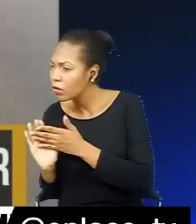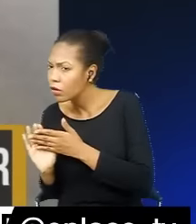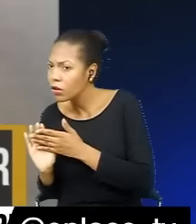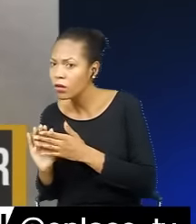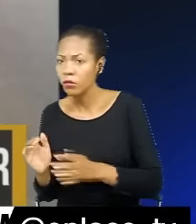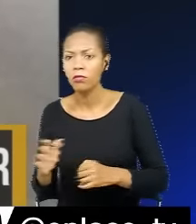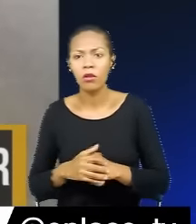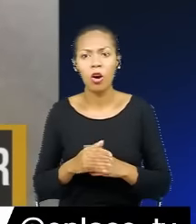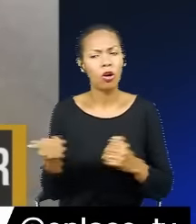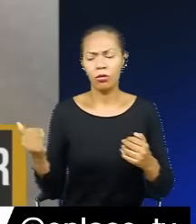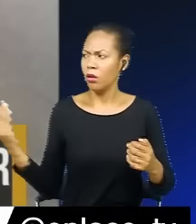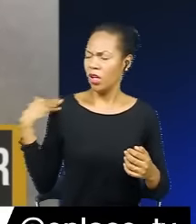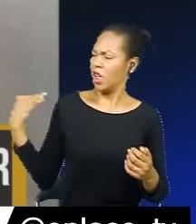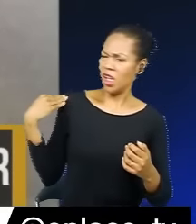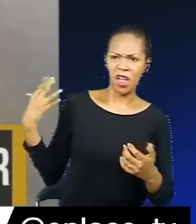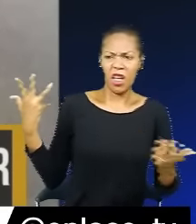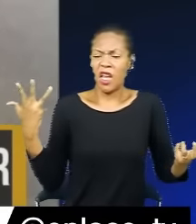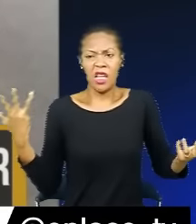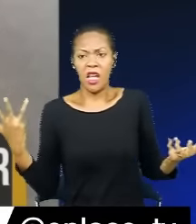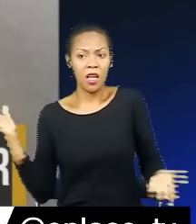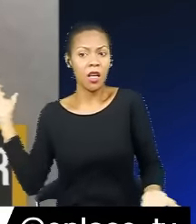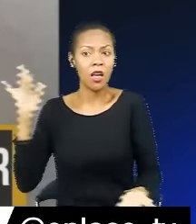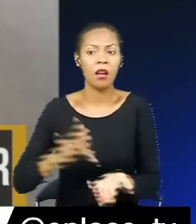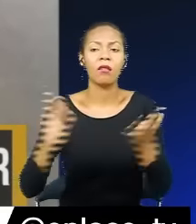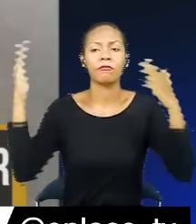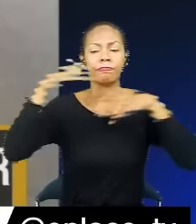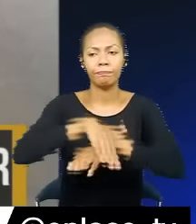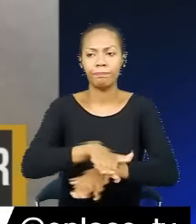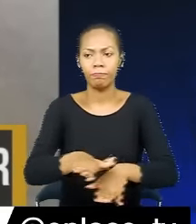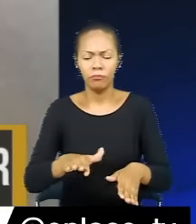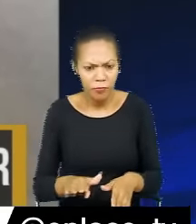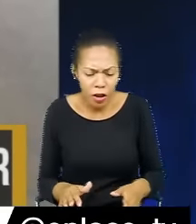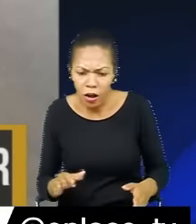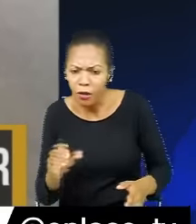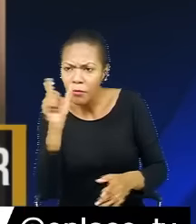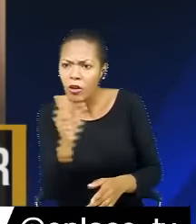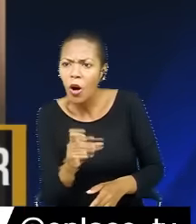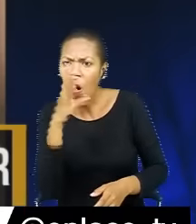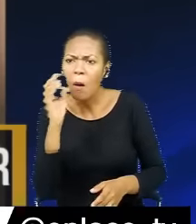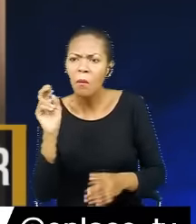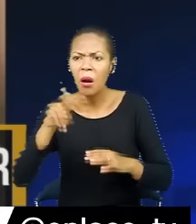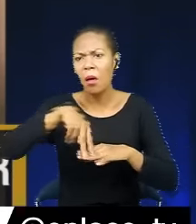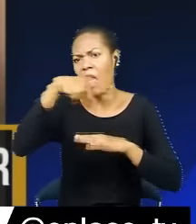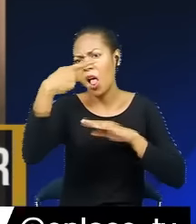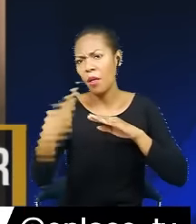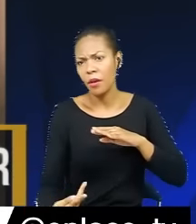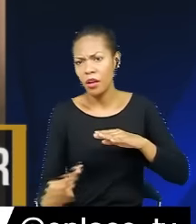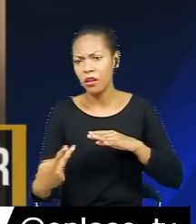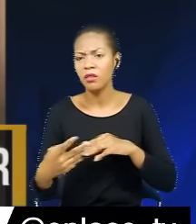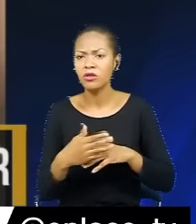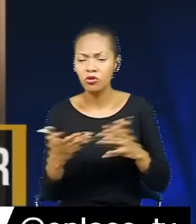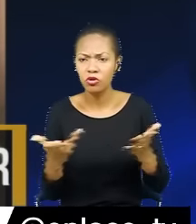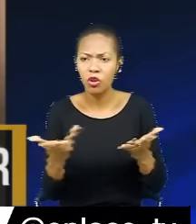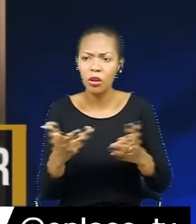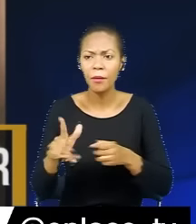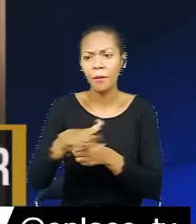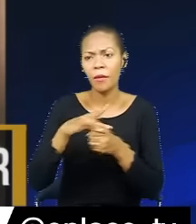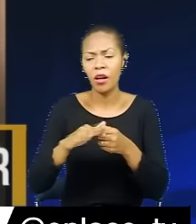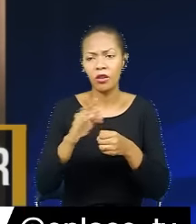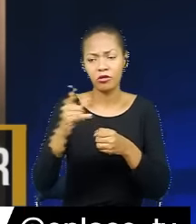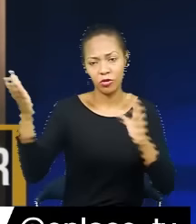por llamado de la ciudadanía acudieron al intercambiador vial para asistir a un hombre que se había lanzado desde el puente que moviliza al barrio Cincuentenario,